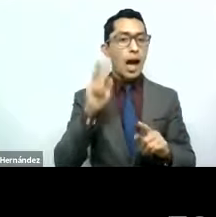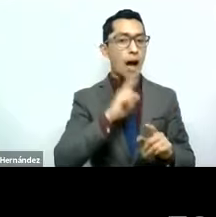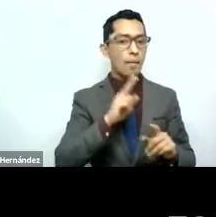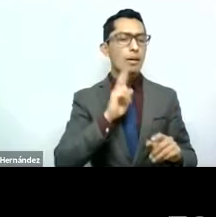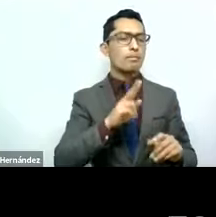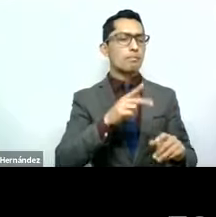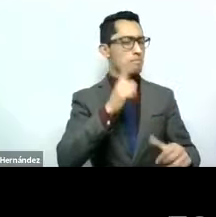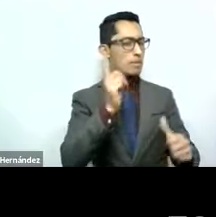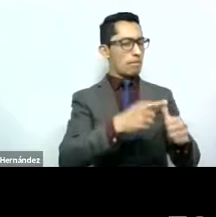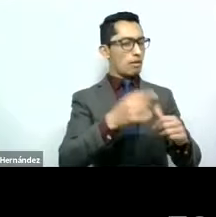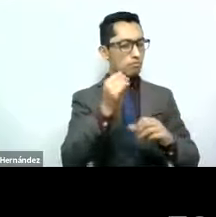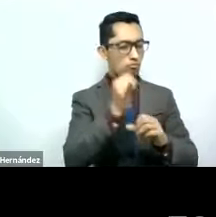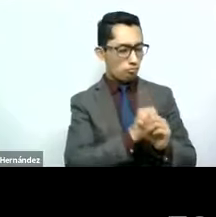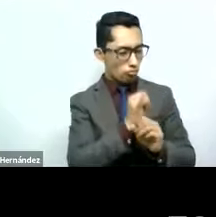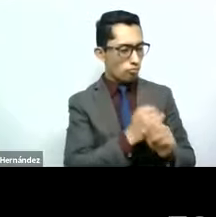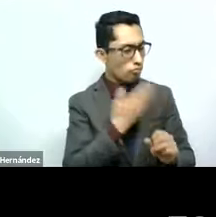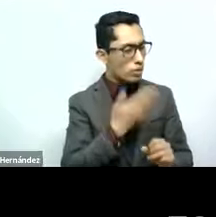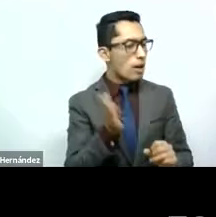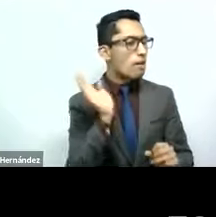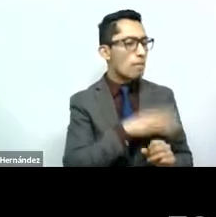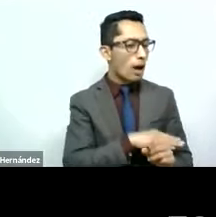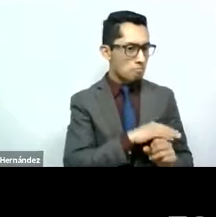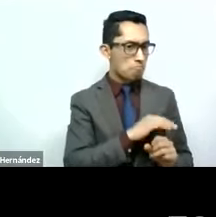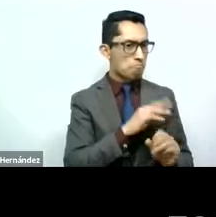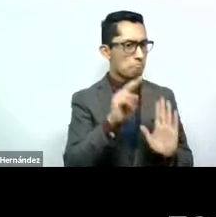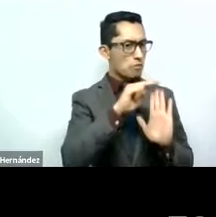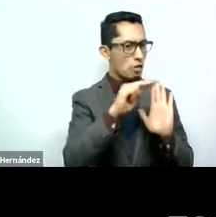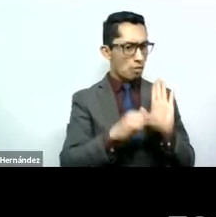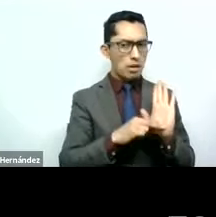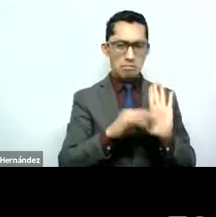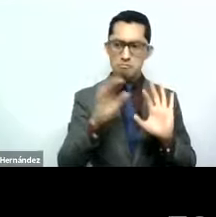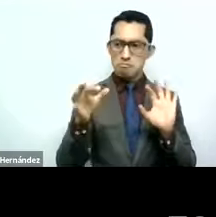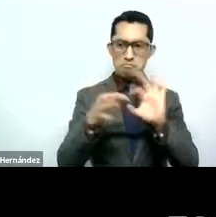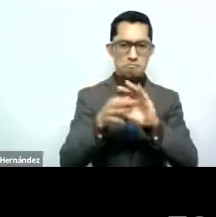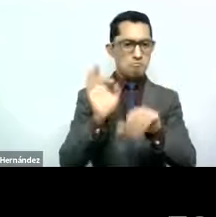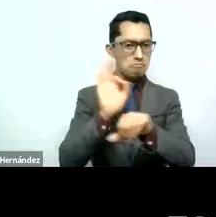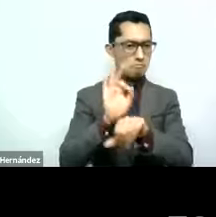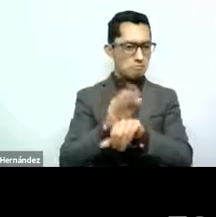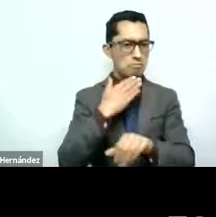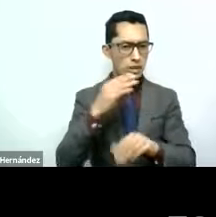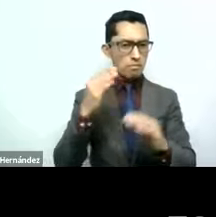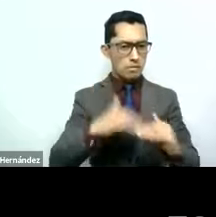acción afirmativa, deberíamos de aplicar un test de igualdad ordinario.